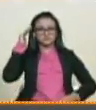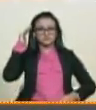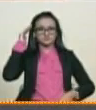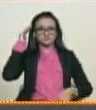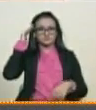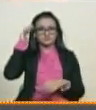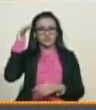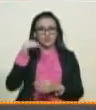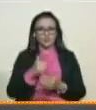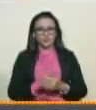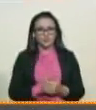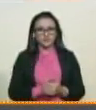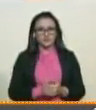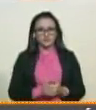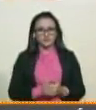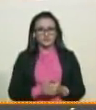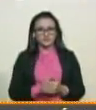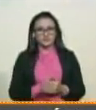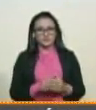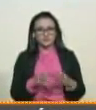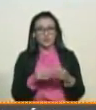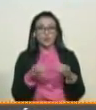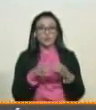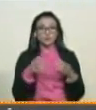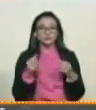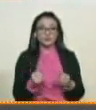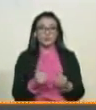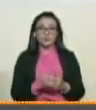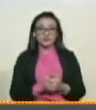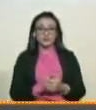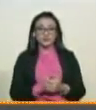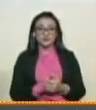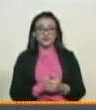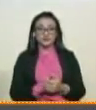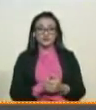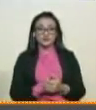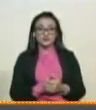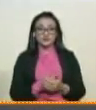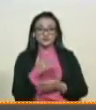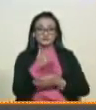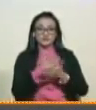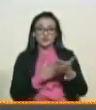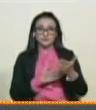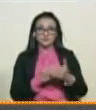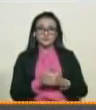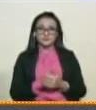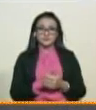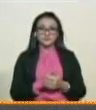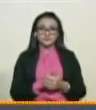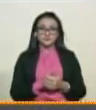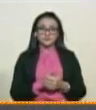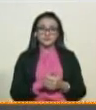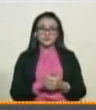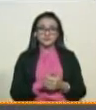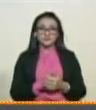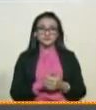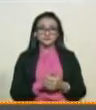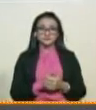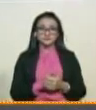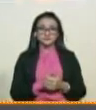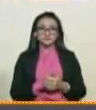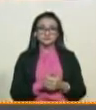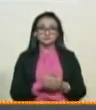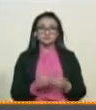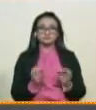que es la Policía Nacional Bolivariana, todos los componentes de seguridad están debidamente bastante